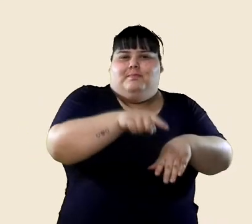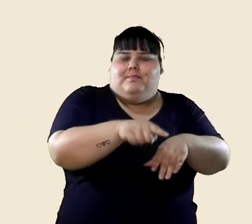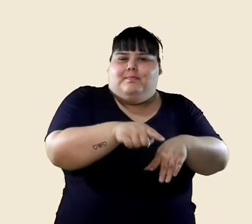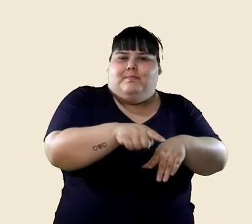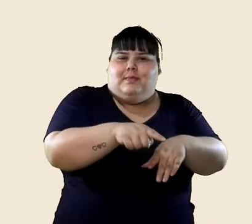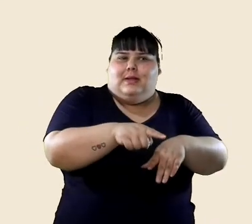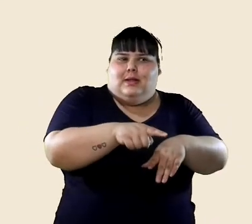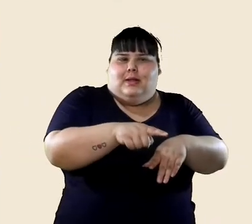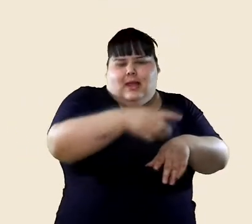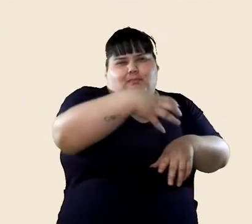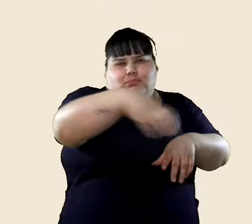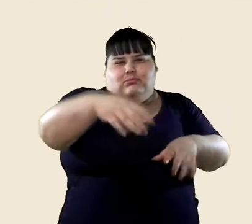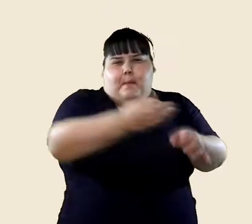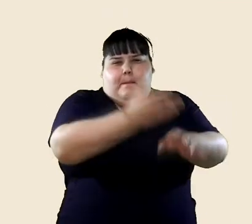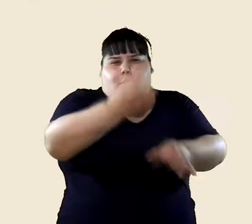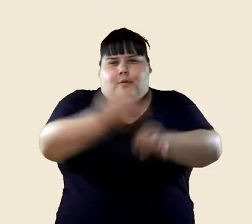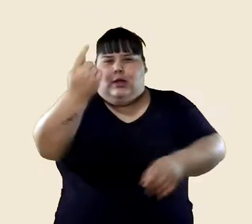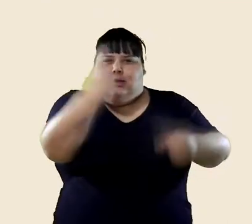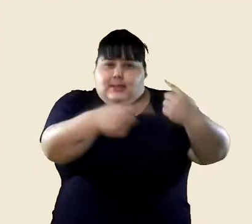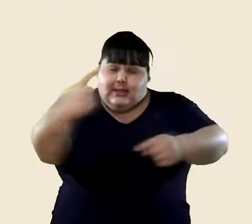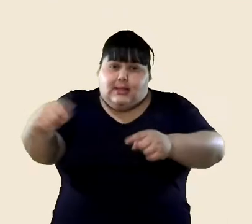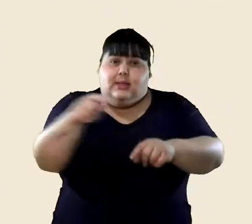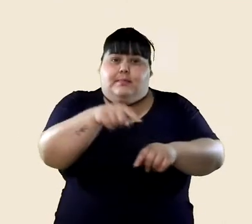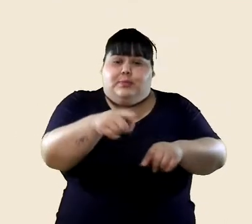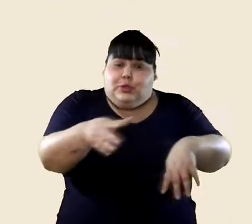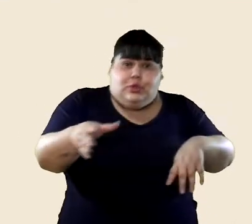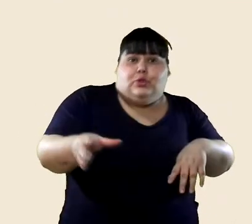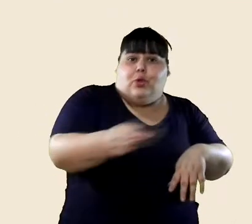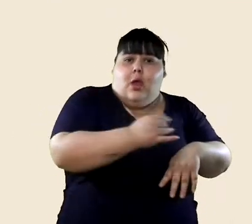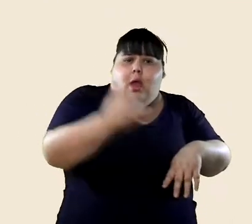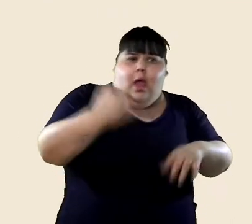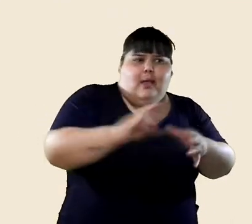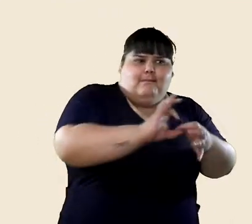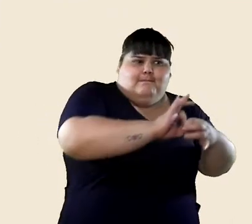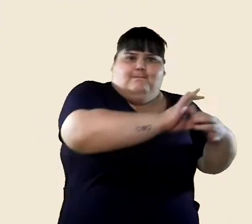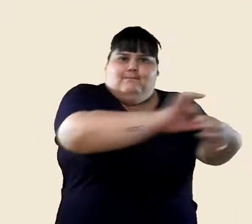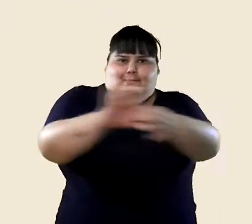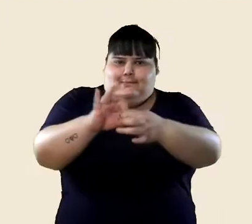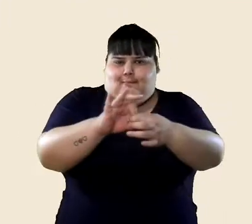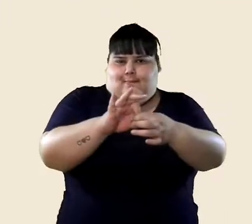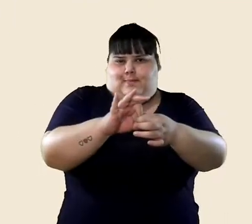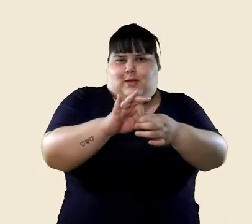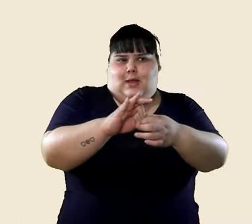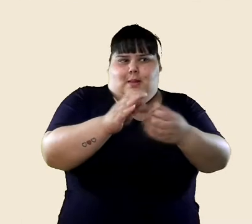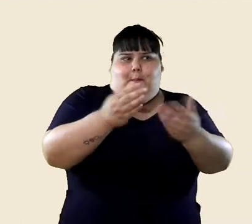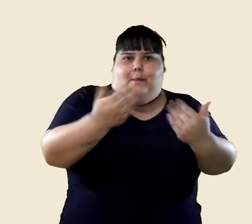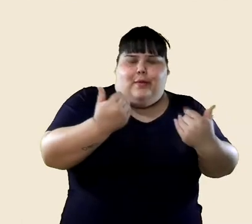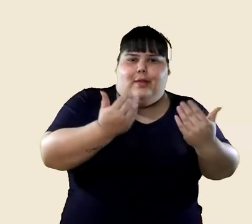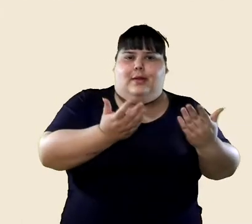de distintas áreas específicas o puntuales, pero que todos estamos en la misma lógica de la posibilidad